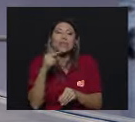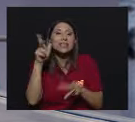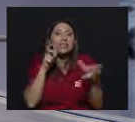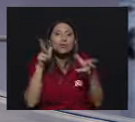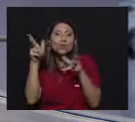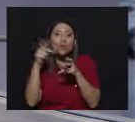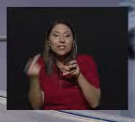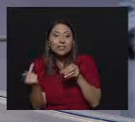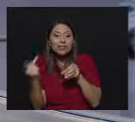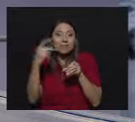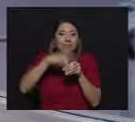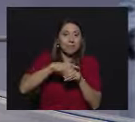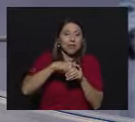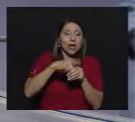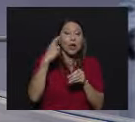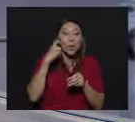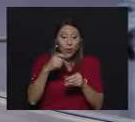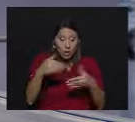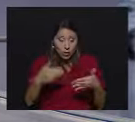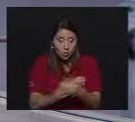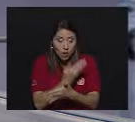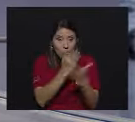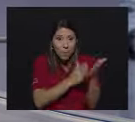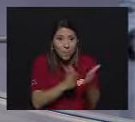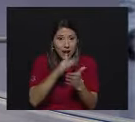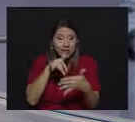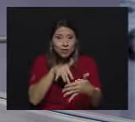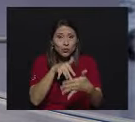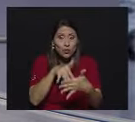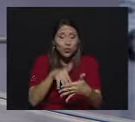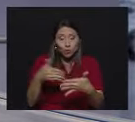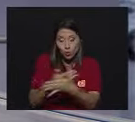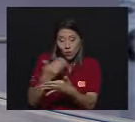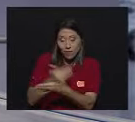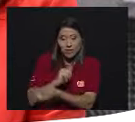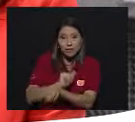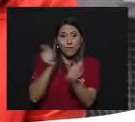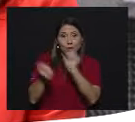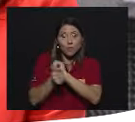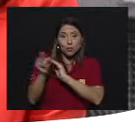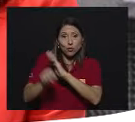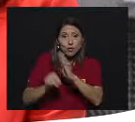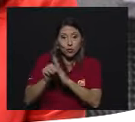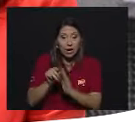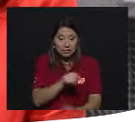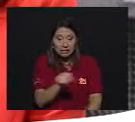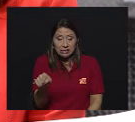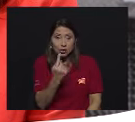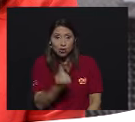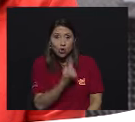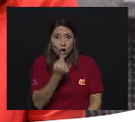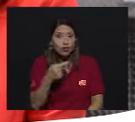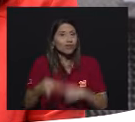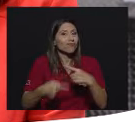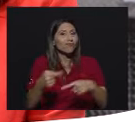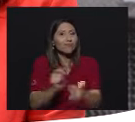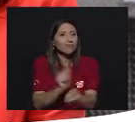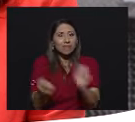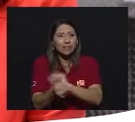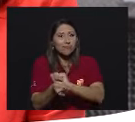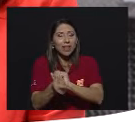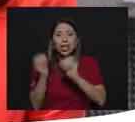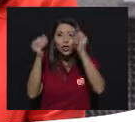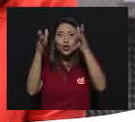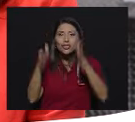curriculares, porque por sí sola esas reformas curriculares, el nuevo plan de estudios, ese programa nuevo de estudios, por sí solo no va a ser el cambio.